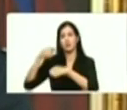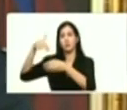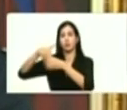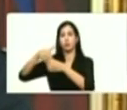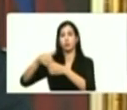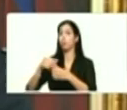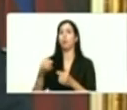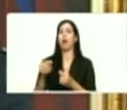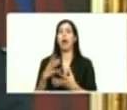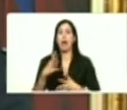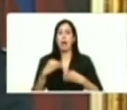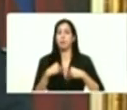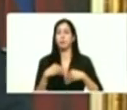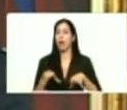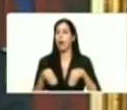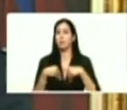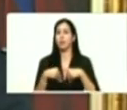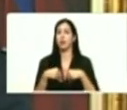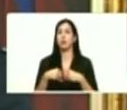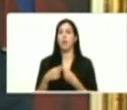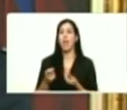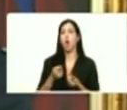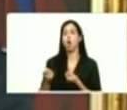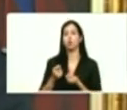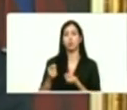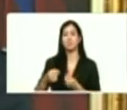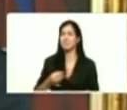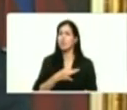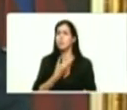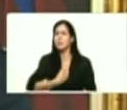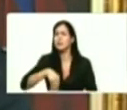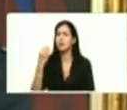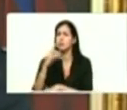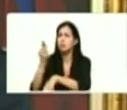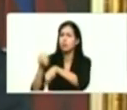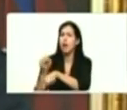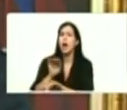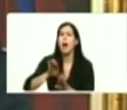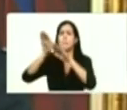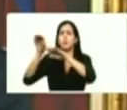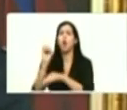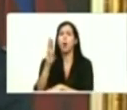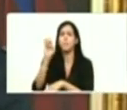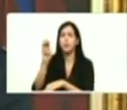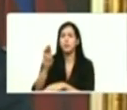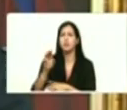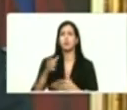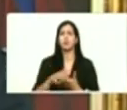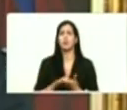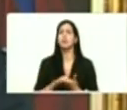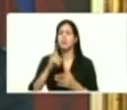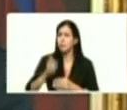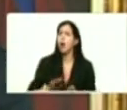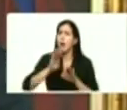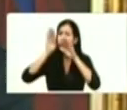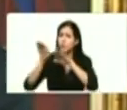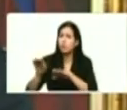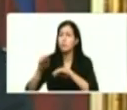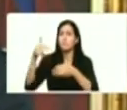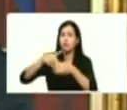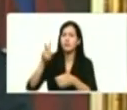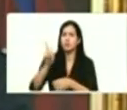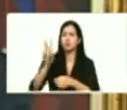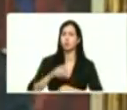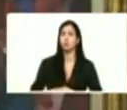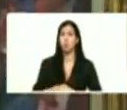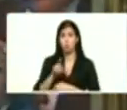renunciar Ramos Alun no vamos a renunciar a defender Lopeb a defender el mercado petrolero a defender el petróleo venezolano a